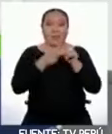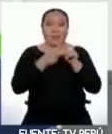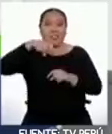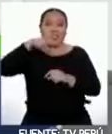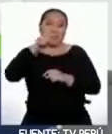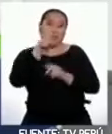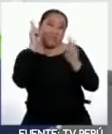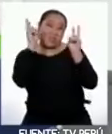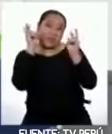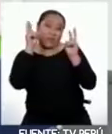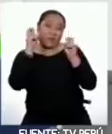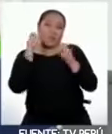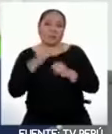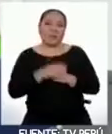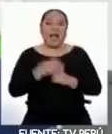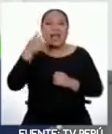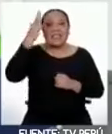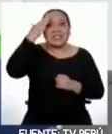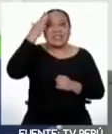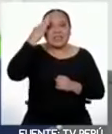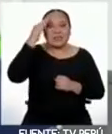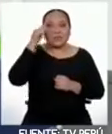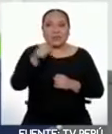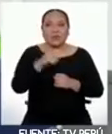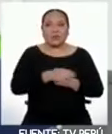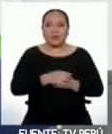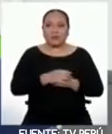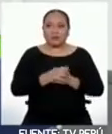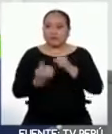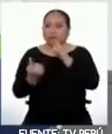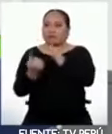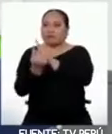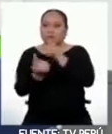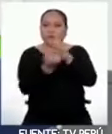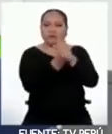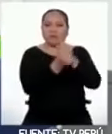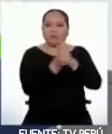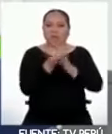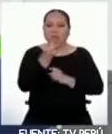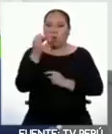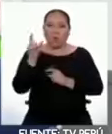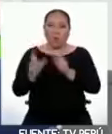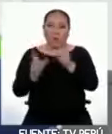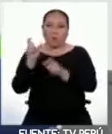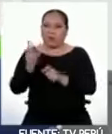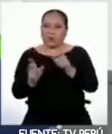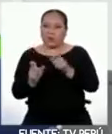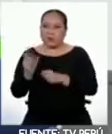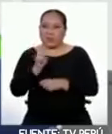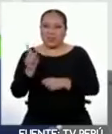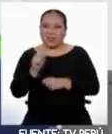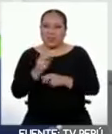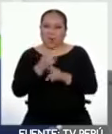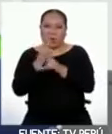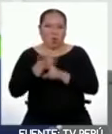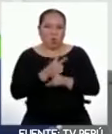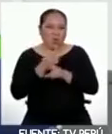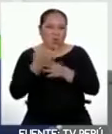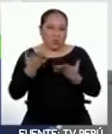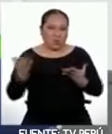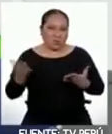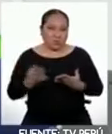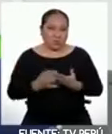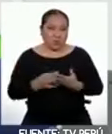de un tema. Ya sé, ¿se han topado también con personas no tan consideradas como el dueño de una de mis sombras de